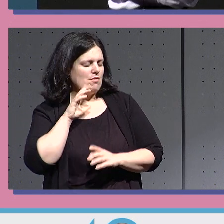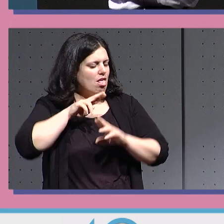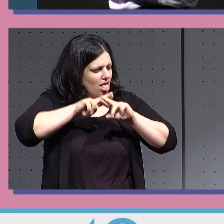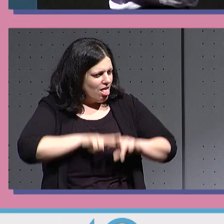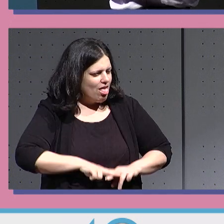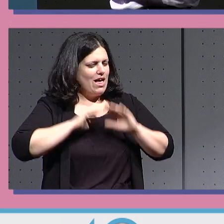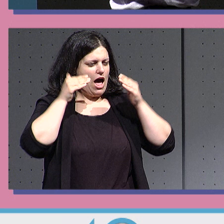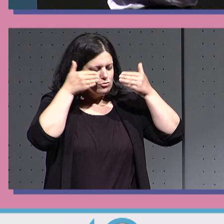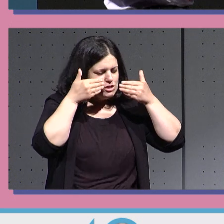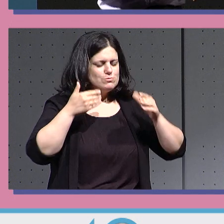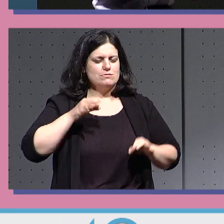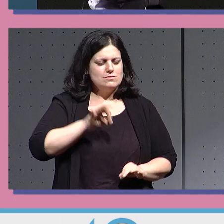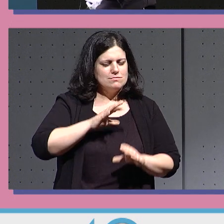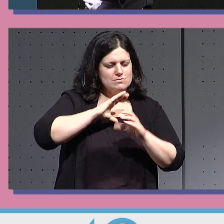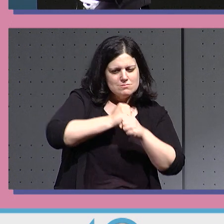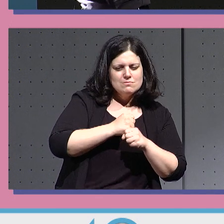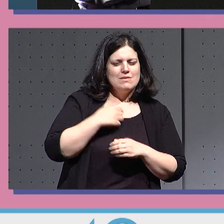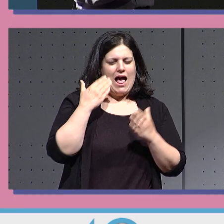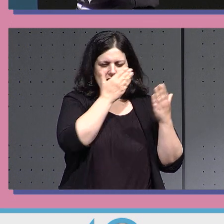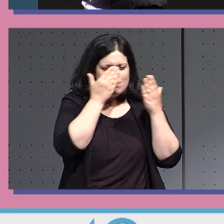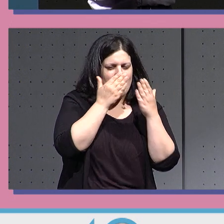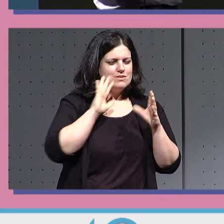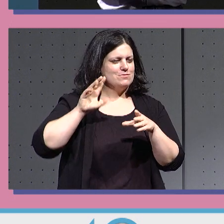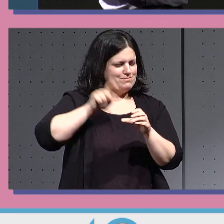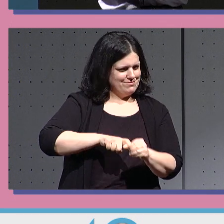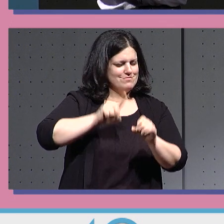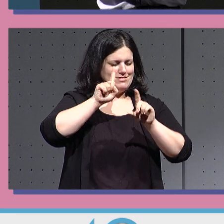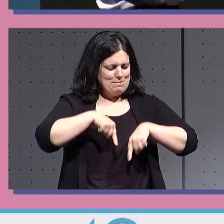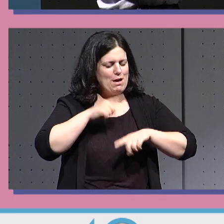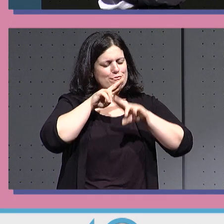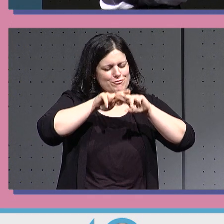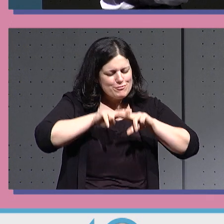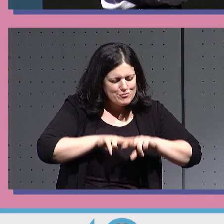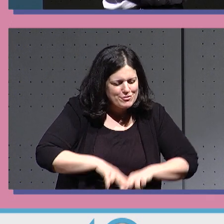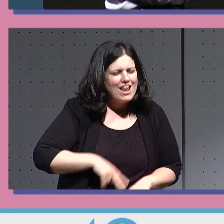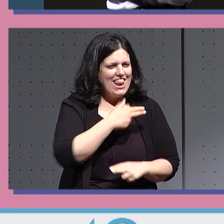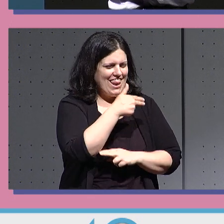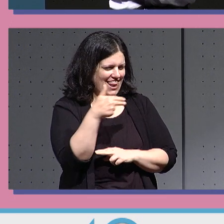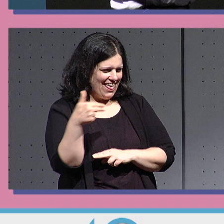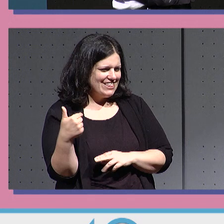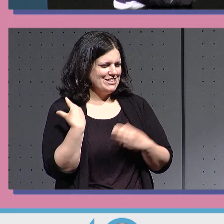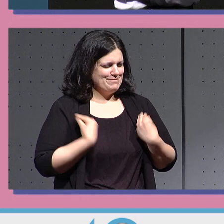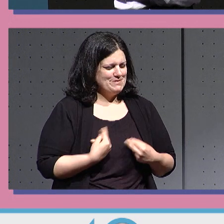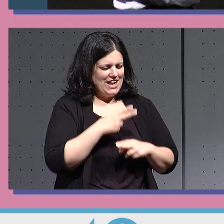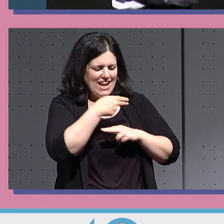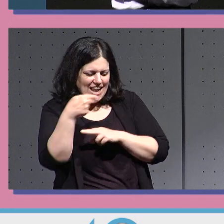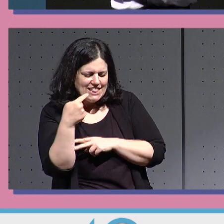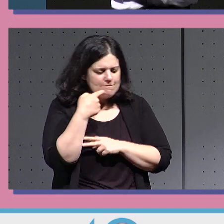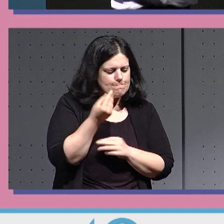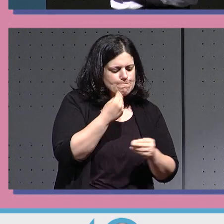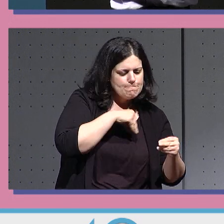gente de Aspanaes también, para buscar las letras, para ver si alguna letra